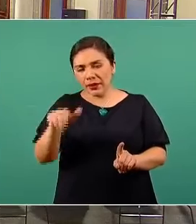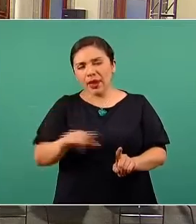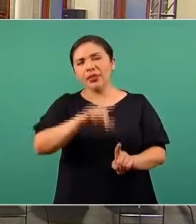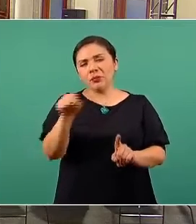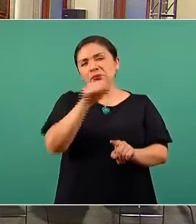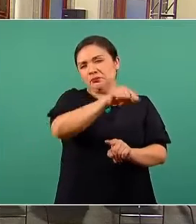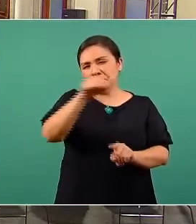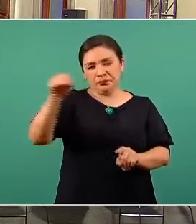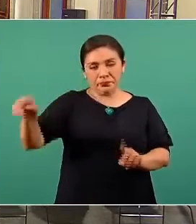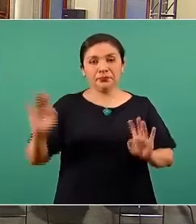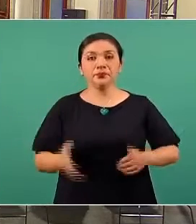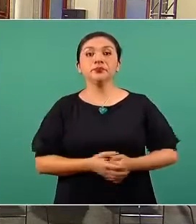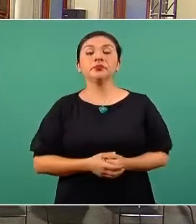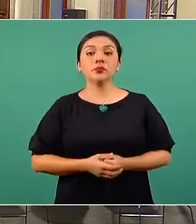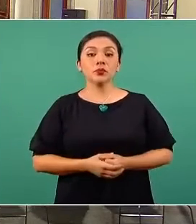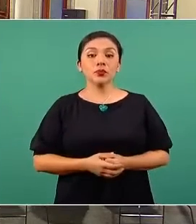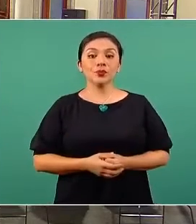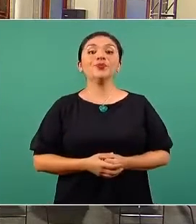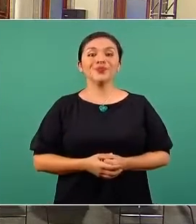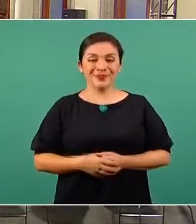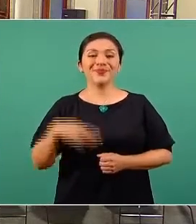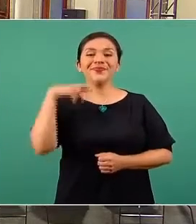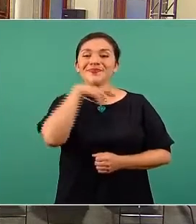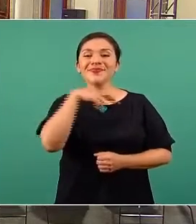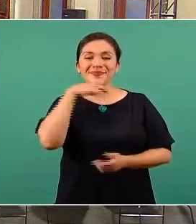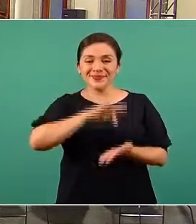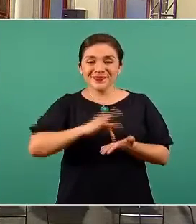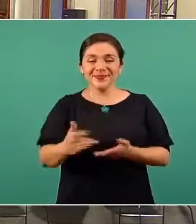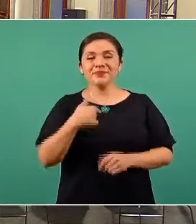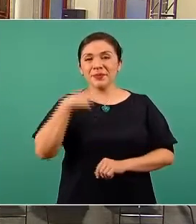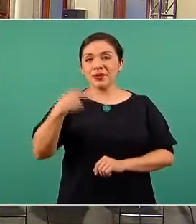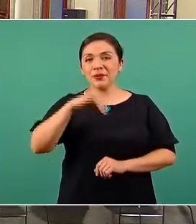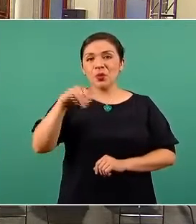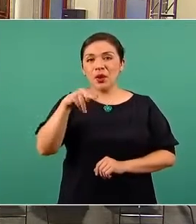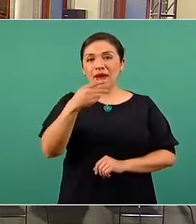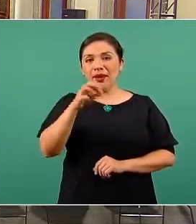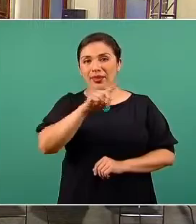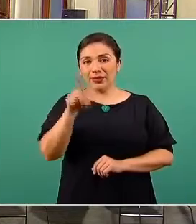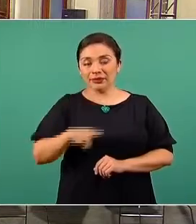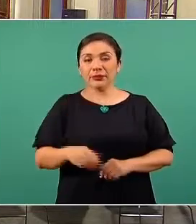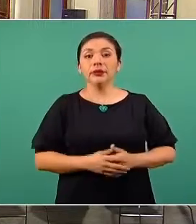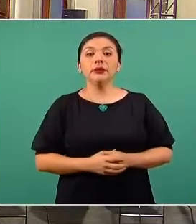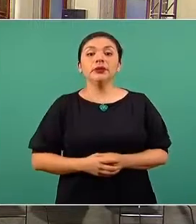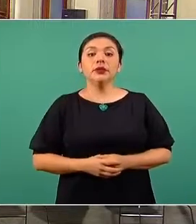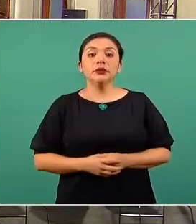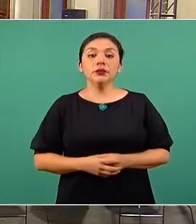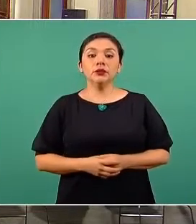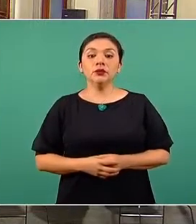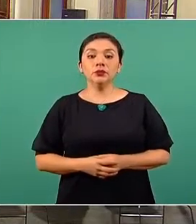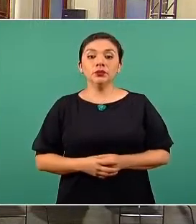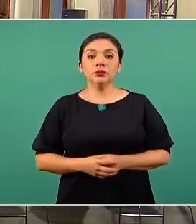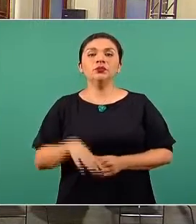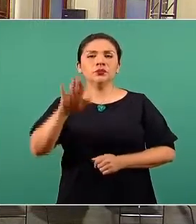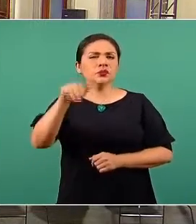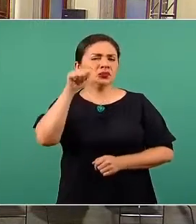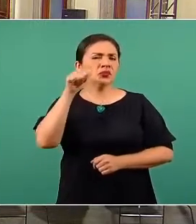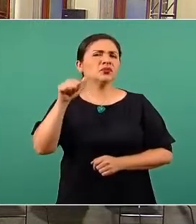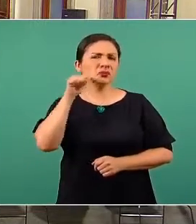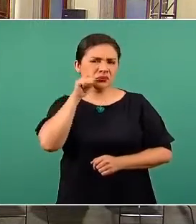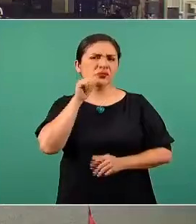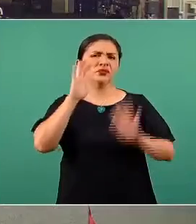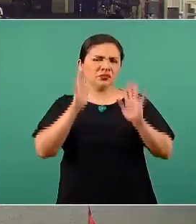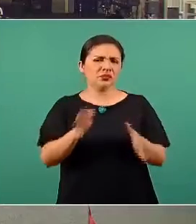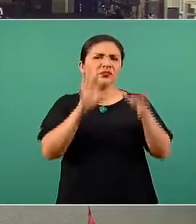nos vamos con todos ustedes. Rápidamente, nos vamos cortitos. Juan Hernández, de la Basta, del Grupo Cantón. El día de ayer que